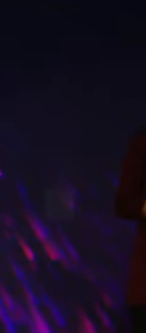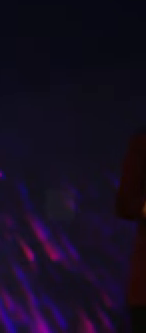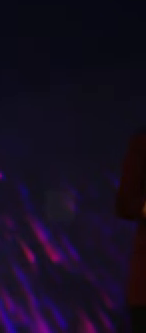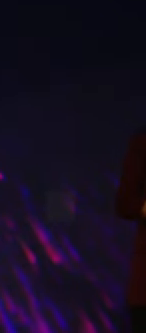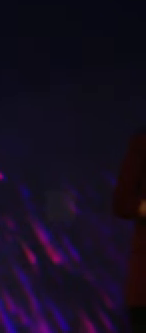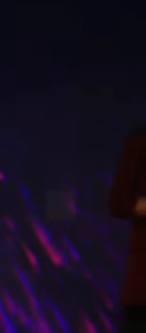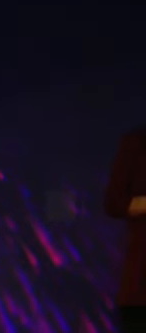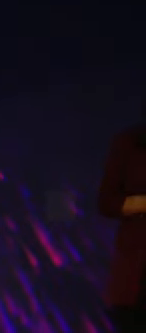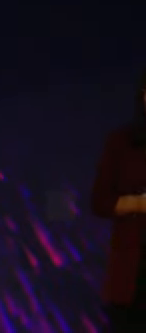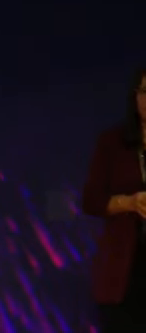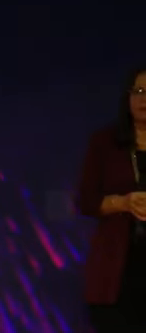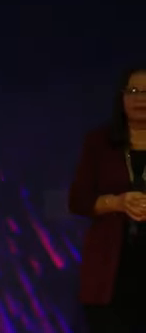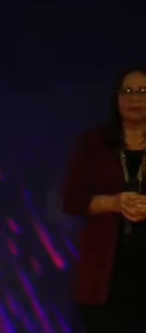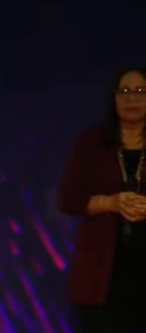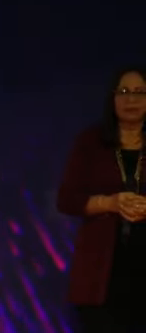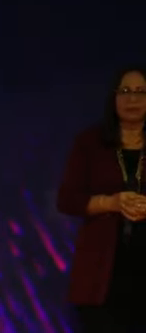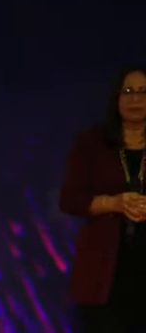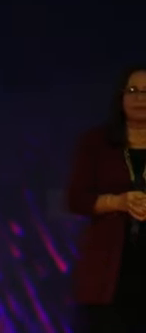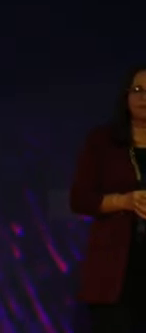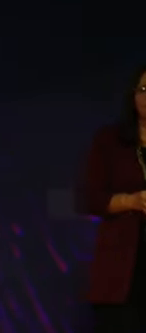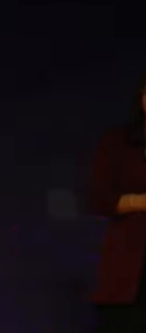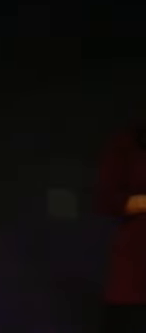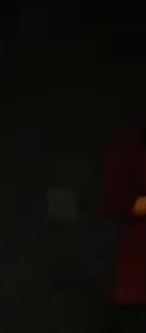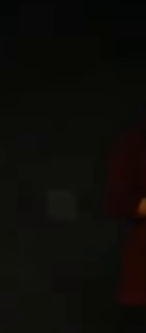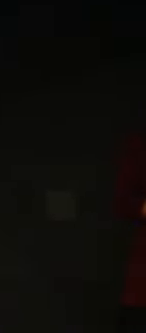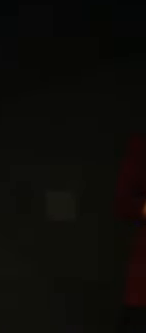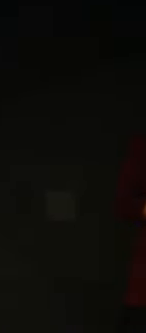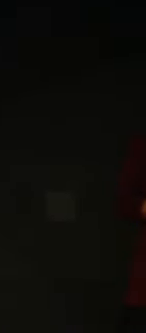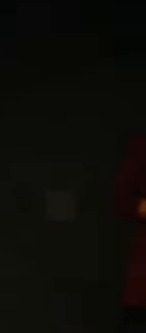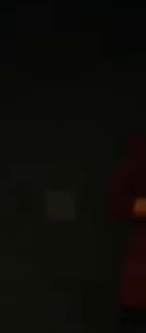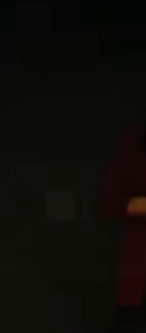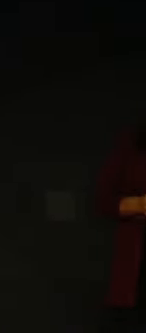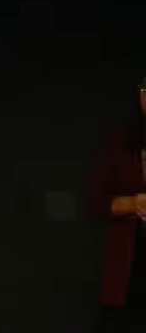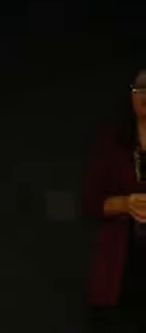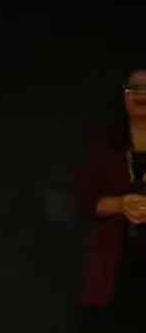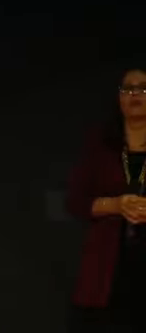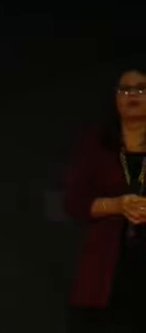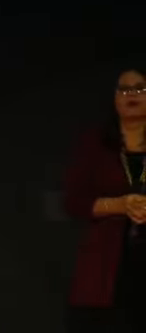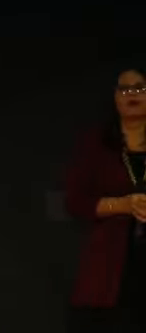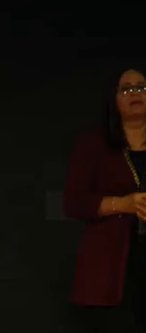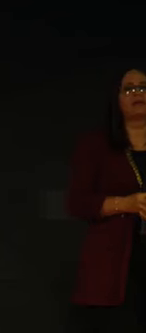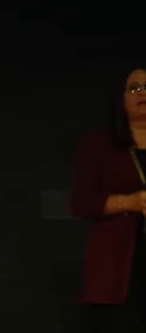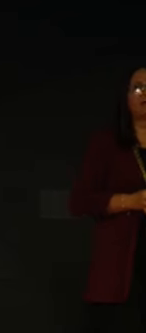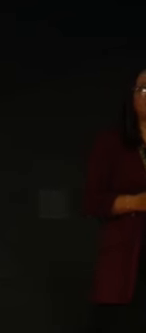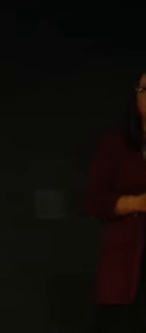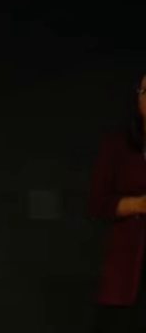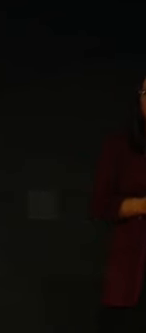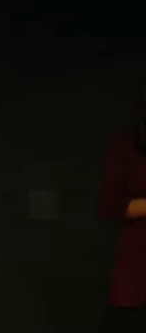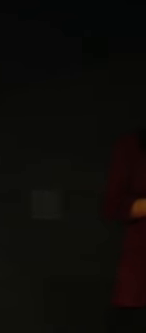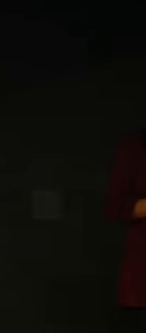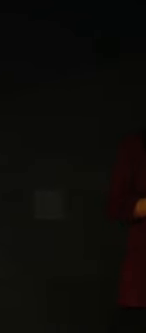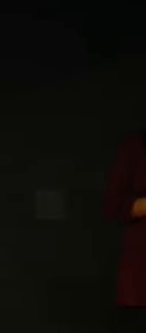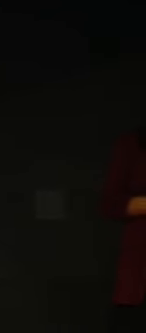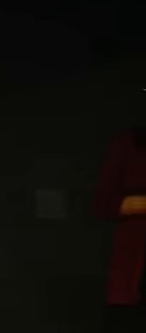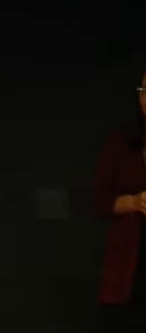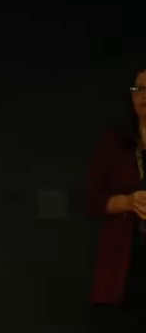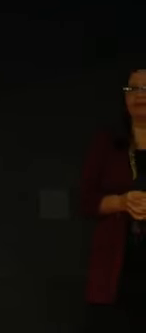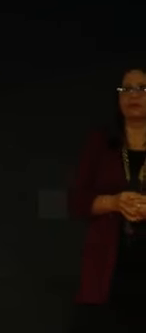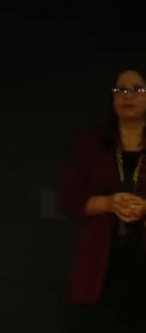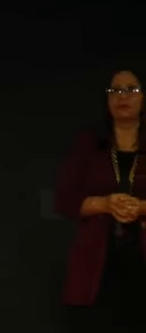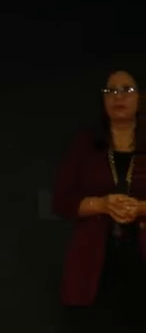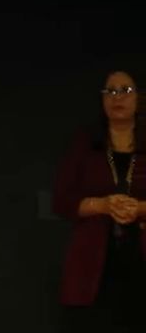Nada me faltará. En lugar de delicados pastos me hará